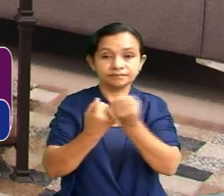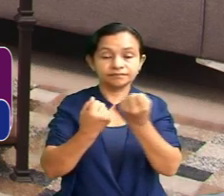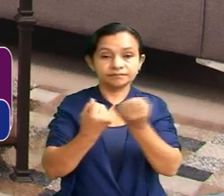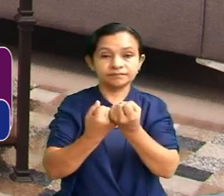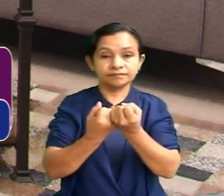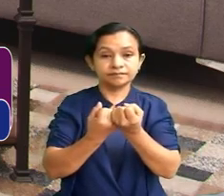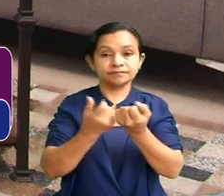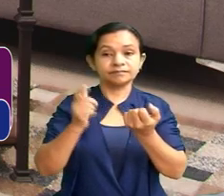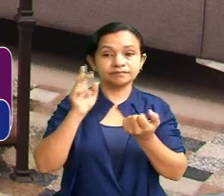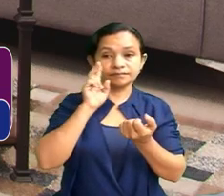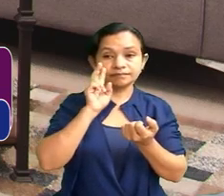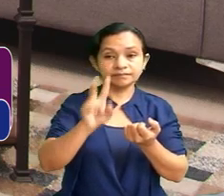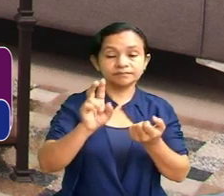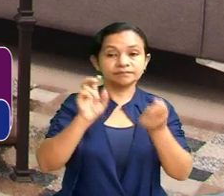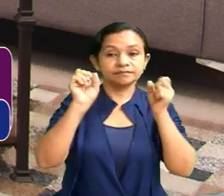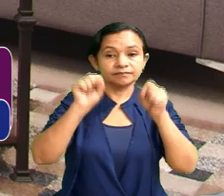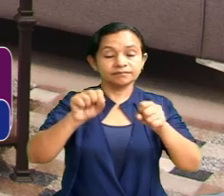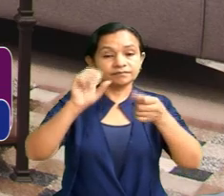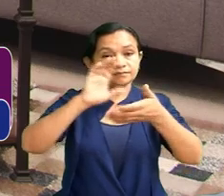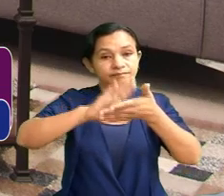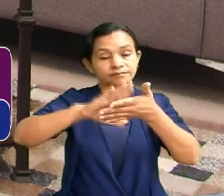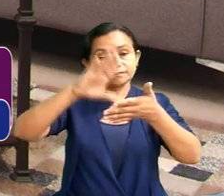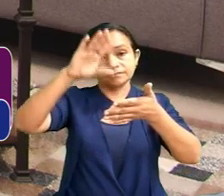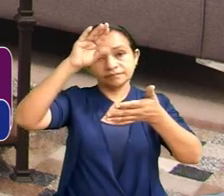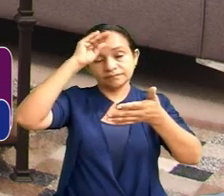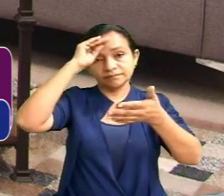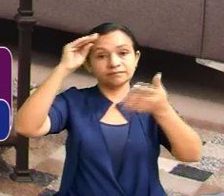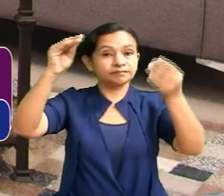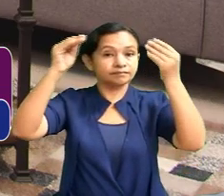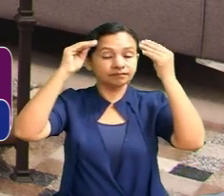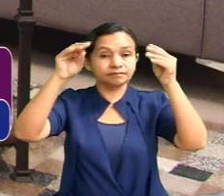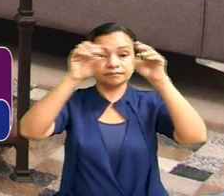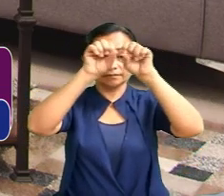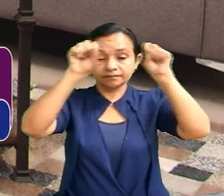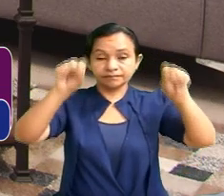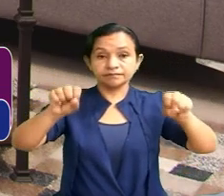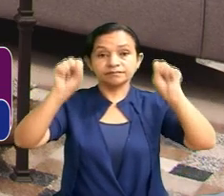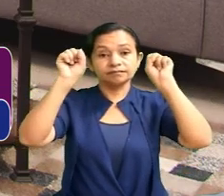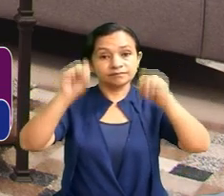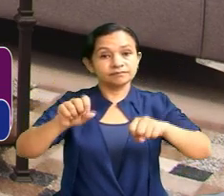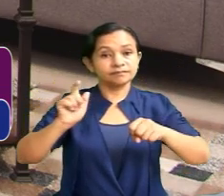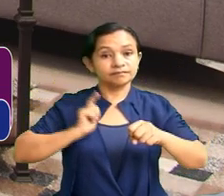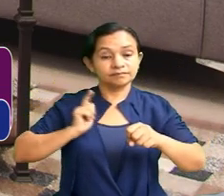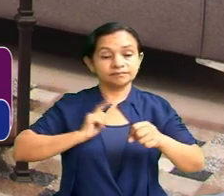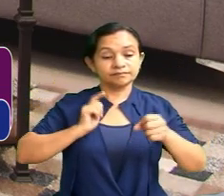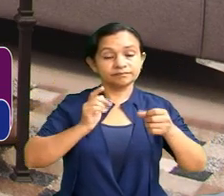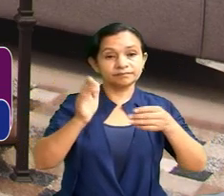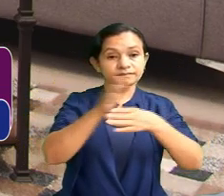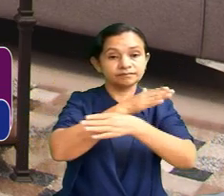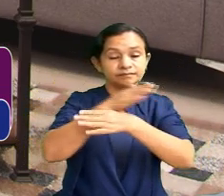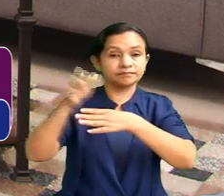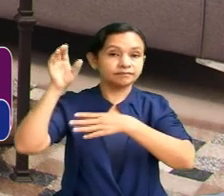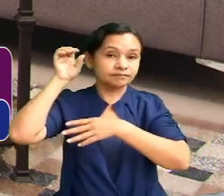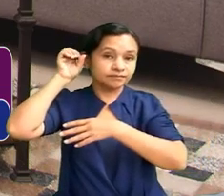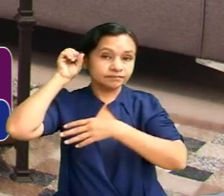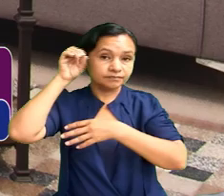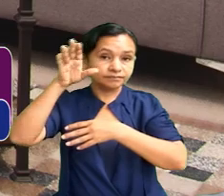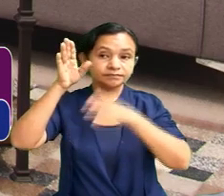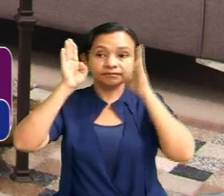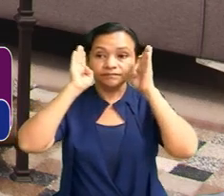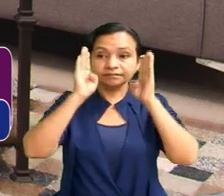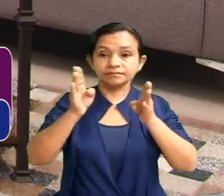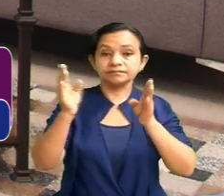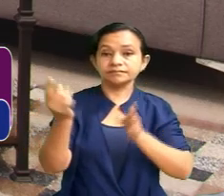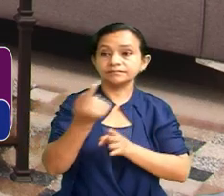que tiene que ver con la capacitación también el fortalecimiento de las capacidades para los prestadores de servicios turísticos verdad y esto no